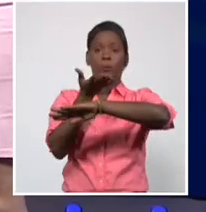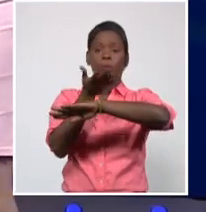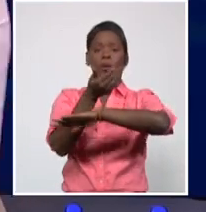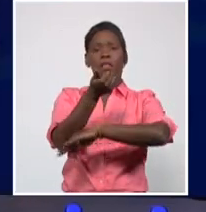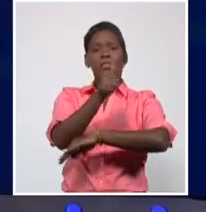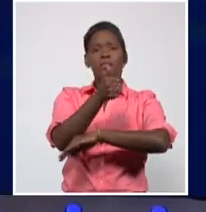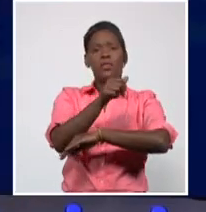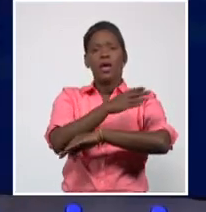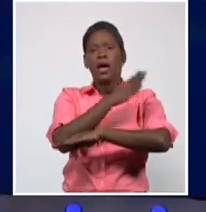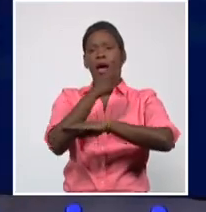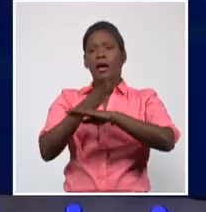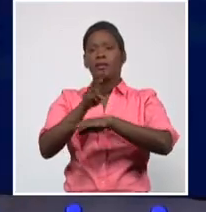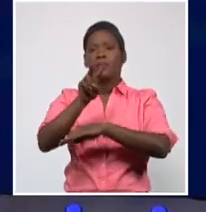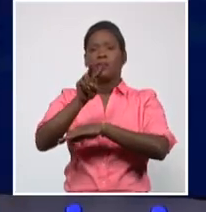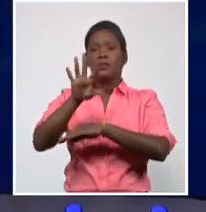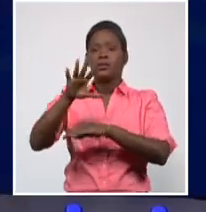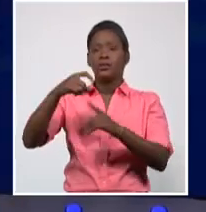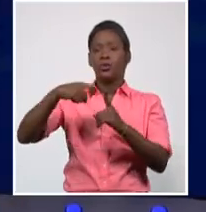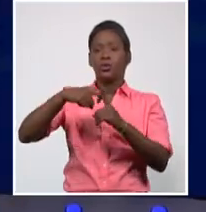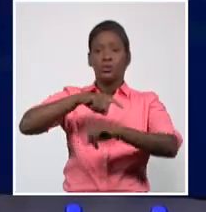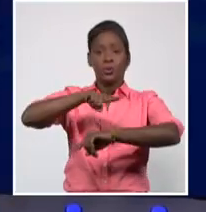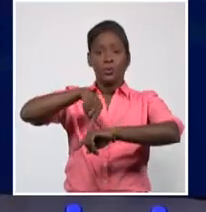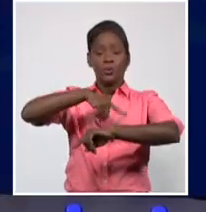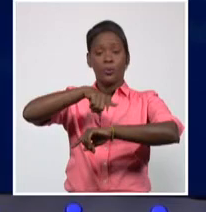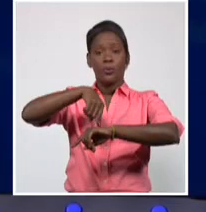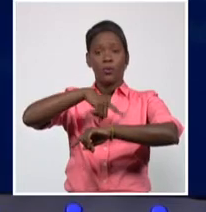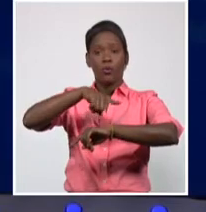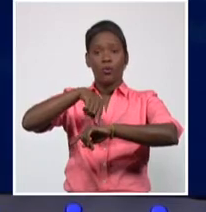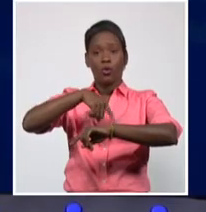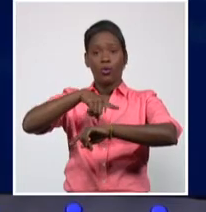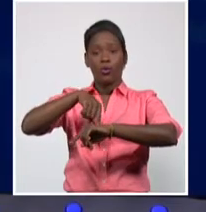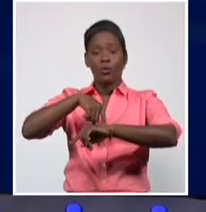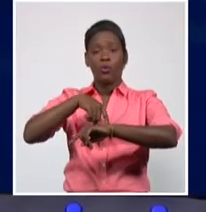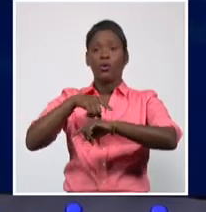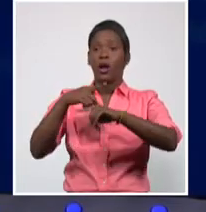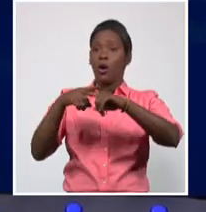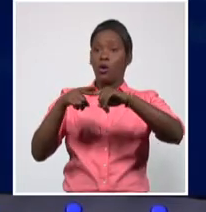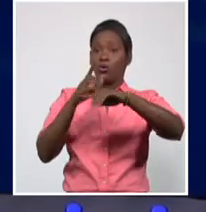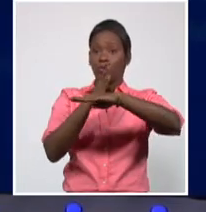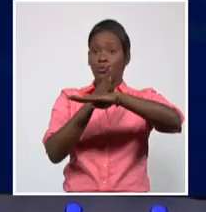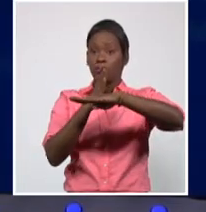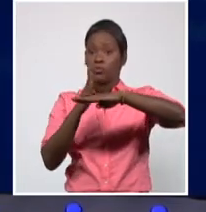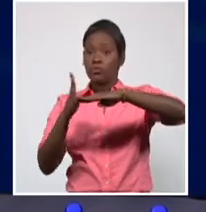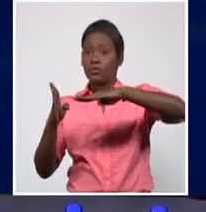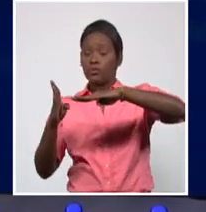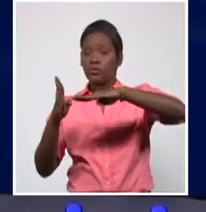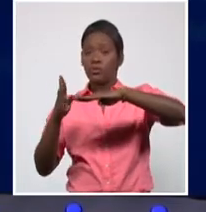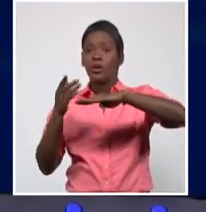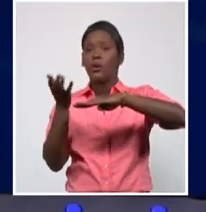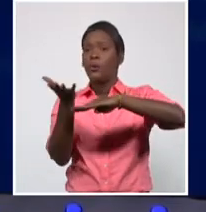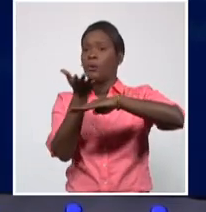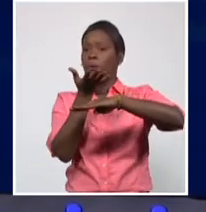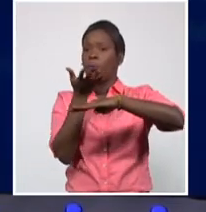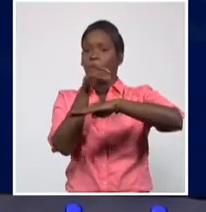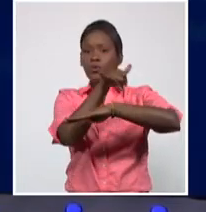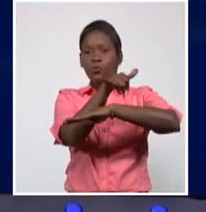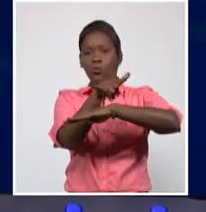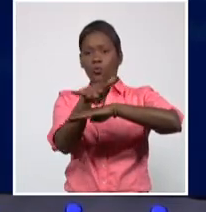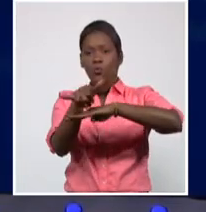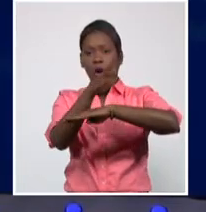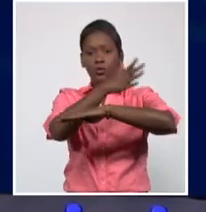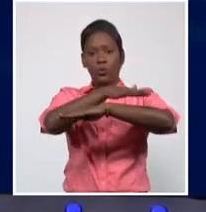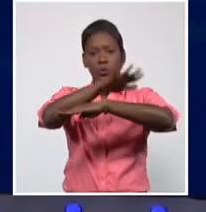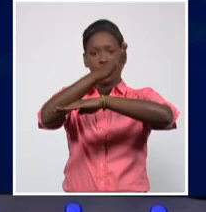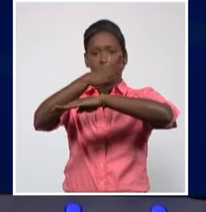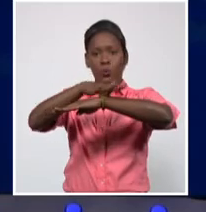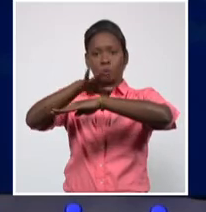y 25 kilómetros por hora, y serán en el resto del territorio del este al sudeste con igual velocidad. Se mantendrán las marejadas en zonas